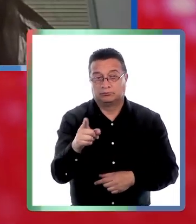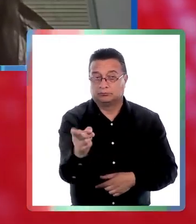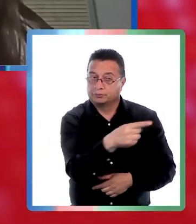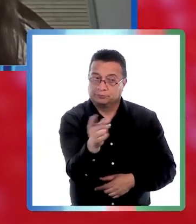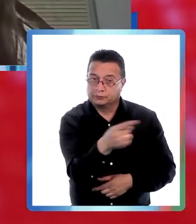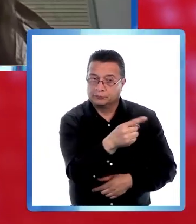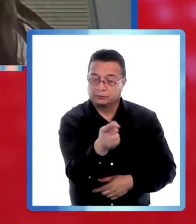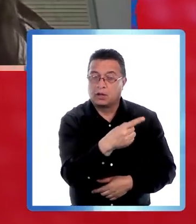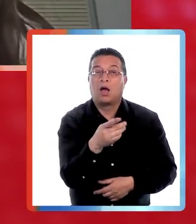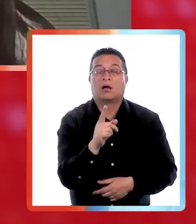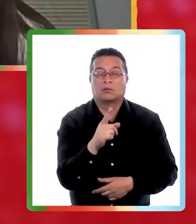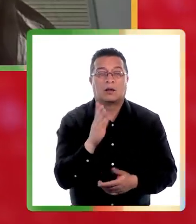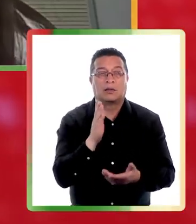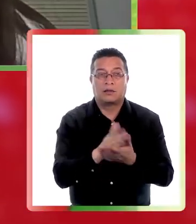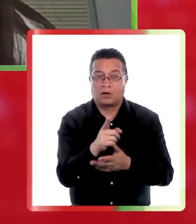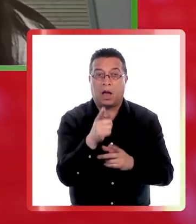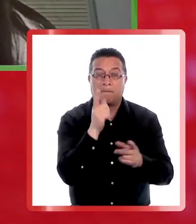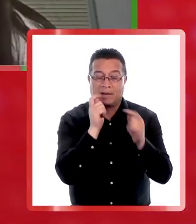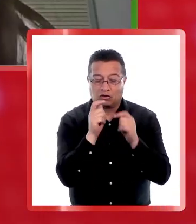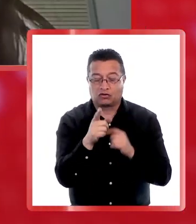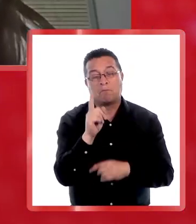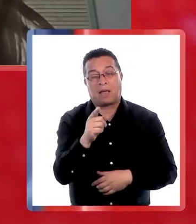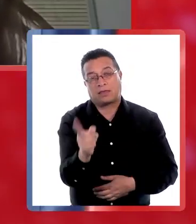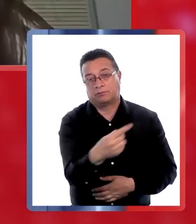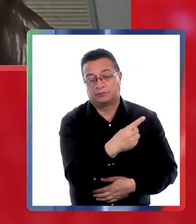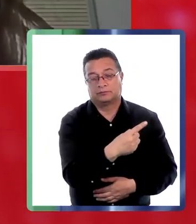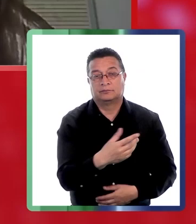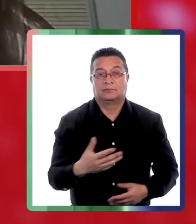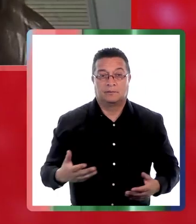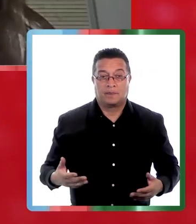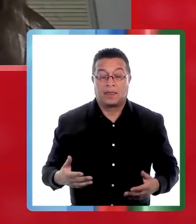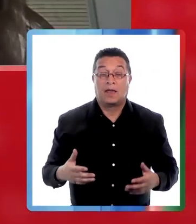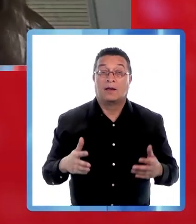pacientes que consideren que tienen algún riesgo.